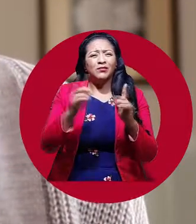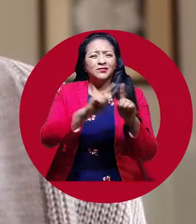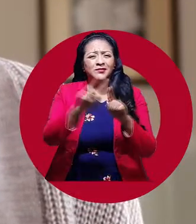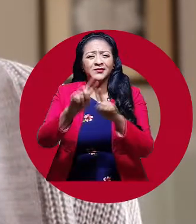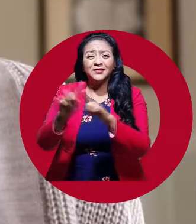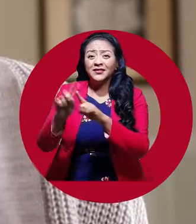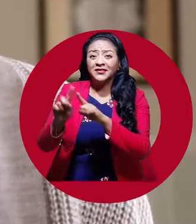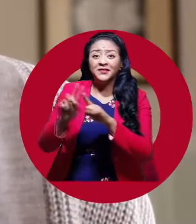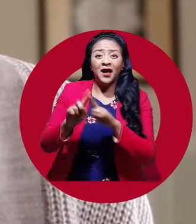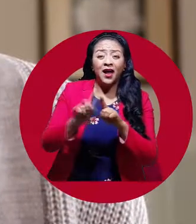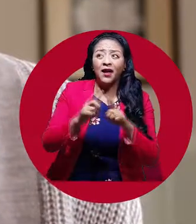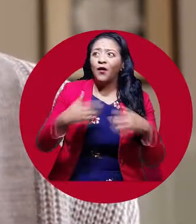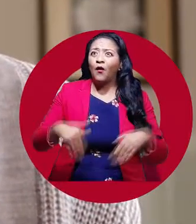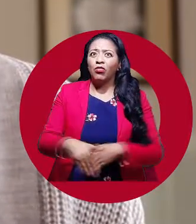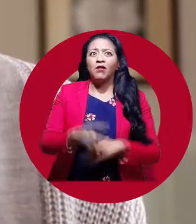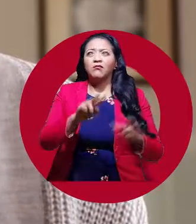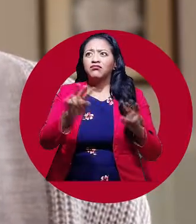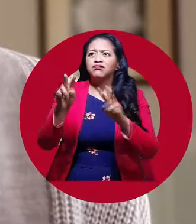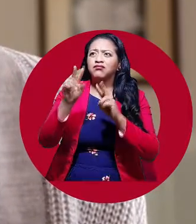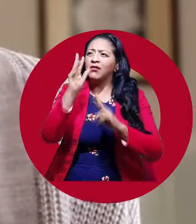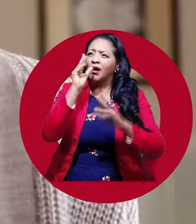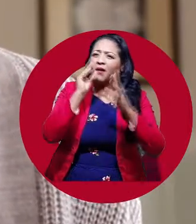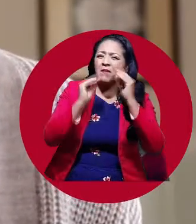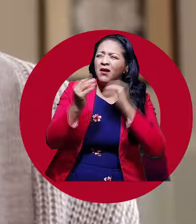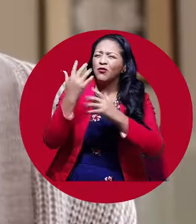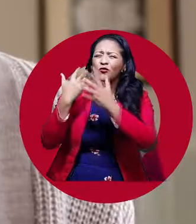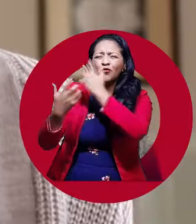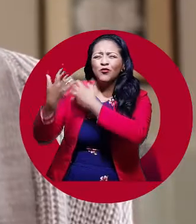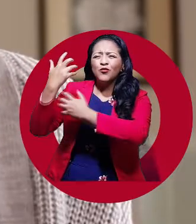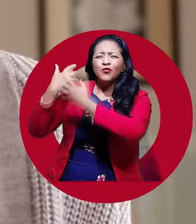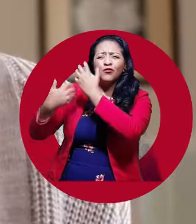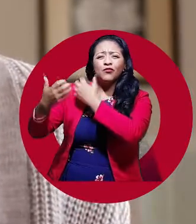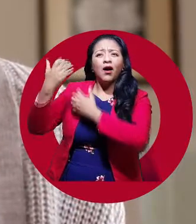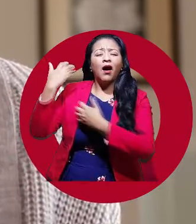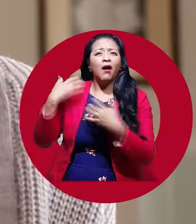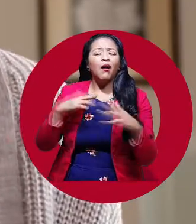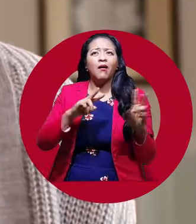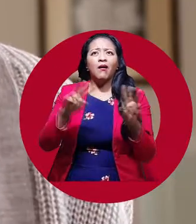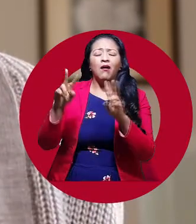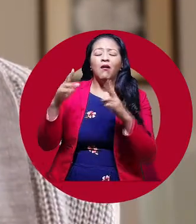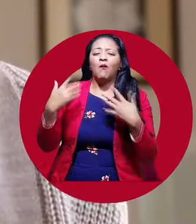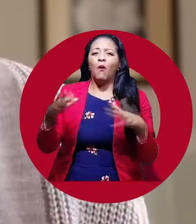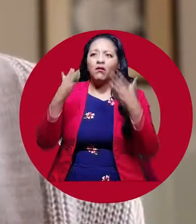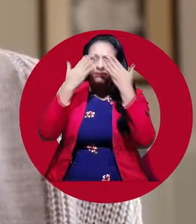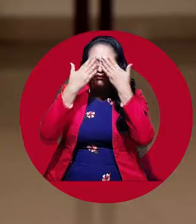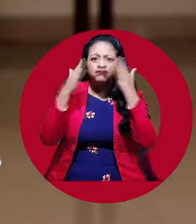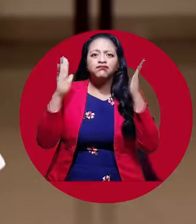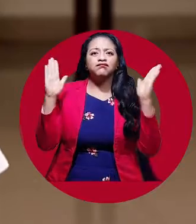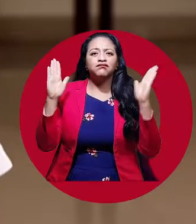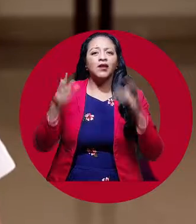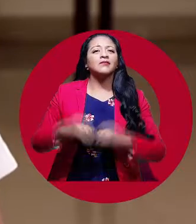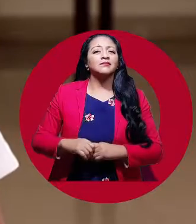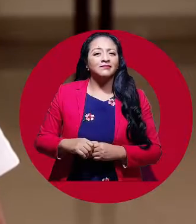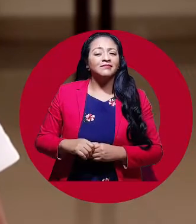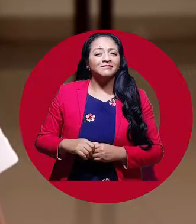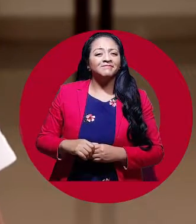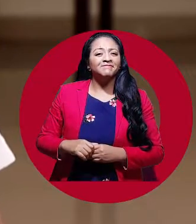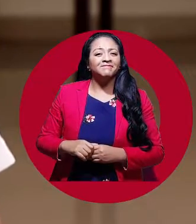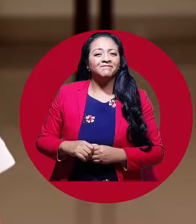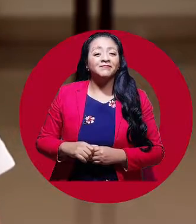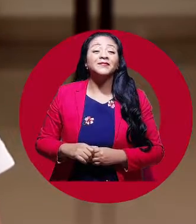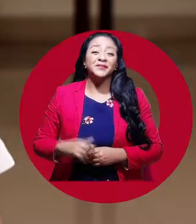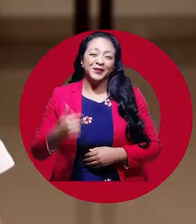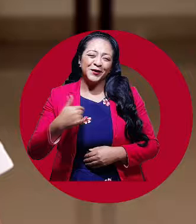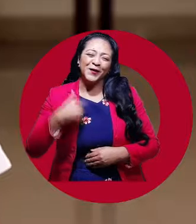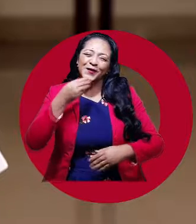que en realidad sobre Otavalo, las cosas antiguas que de hecho no teníamos ni idea. Nevin Narváez, comunidad